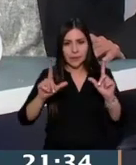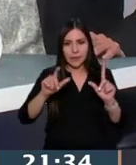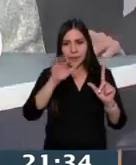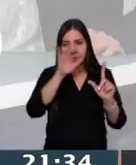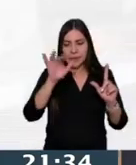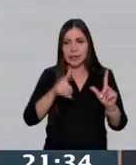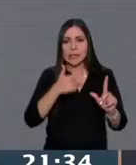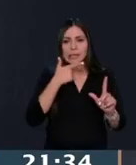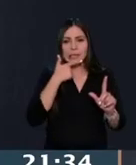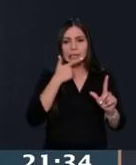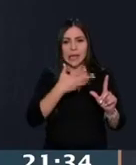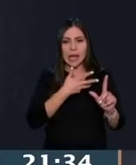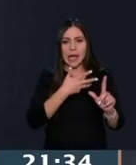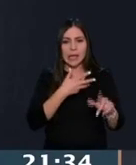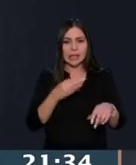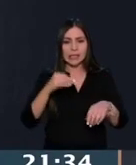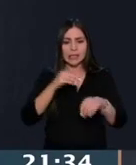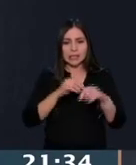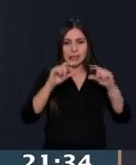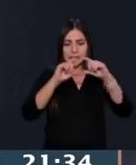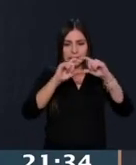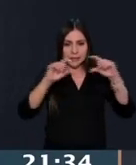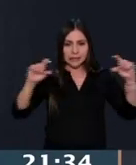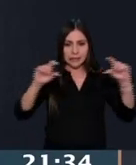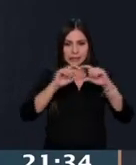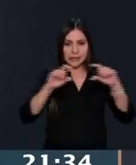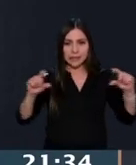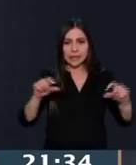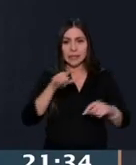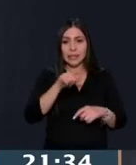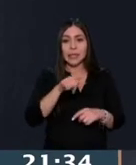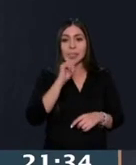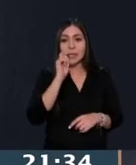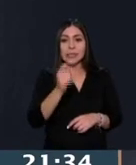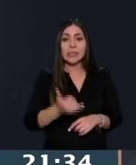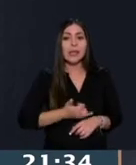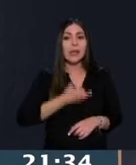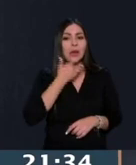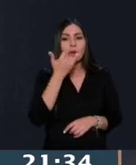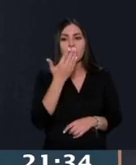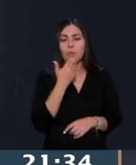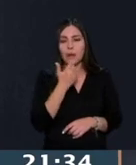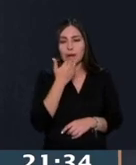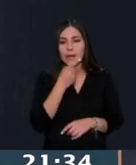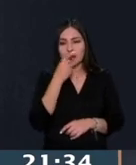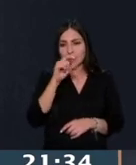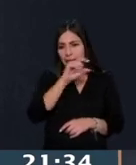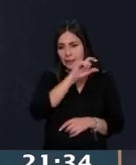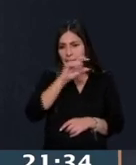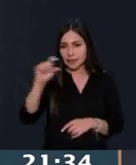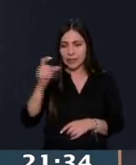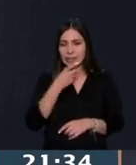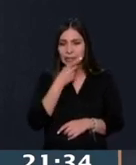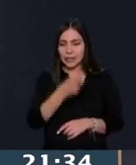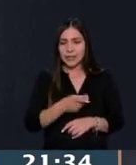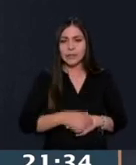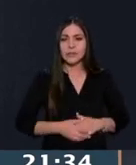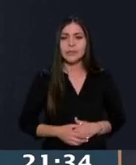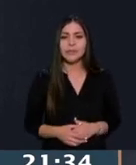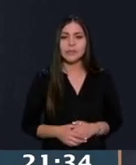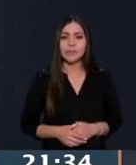el agregado, porque de ninguna manera se trata de un error. El agregado es...